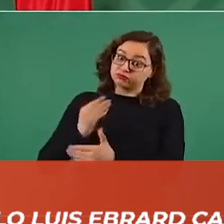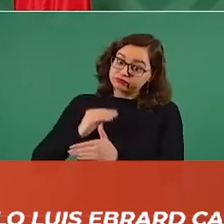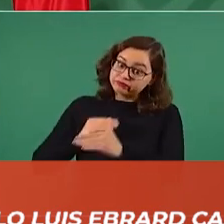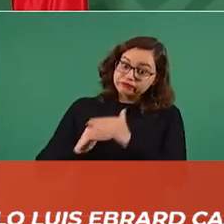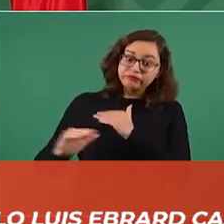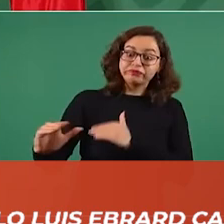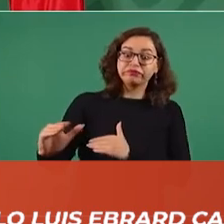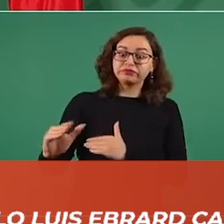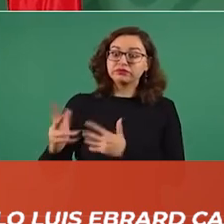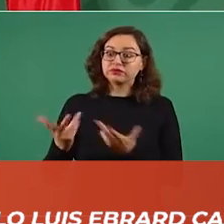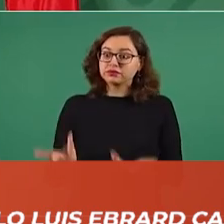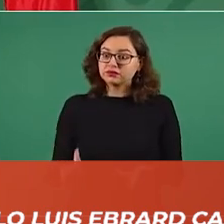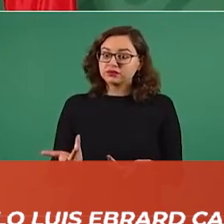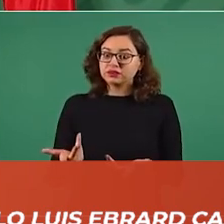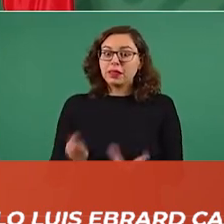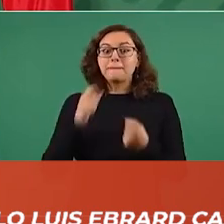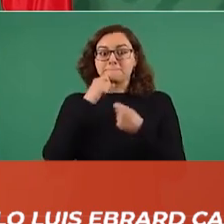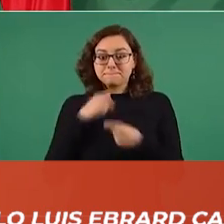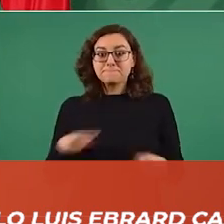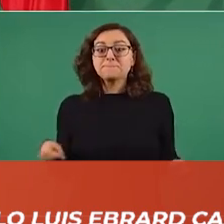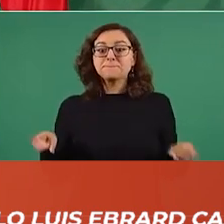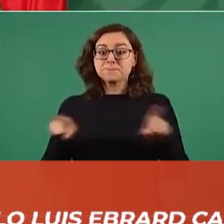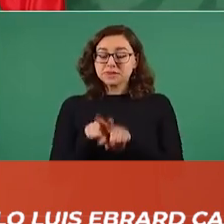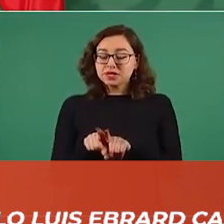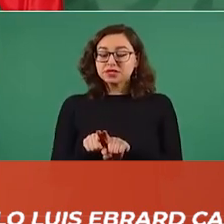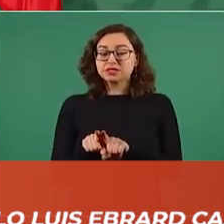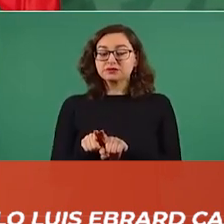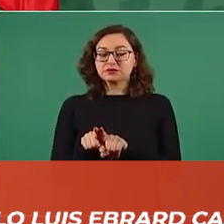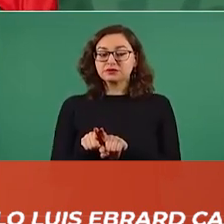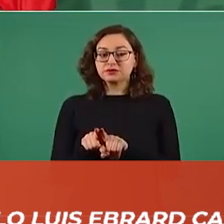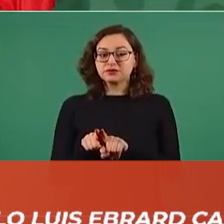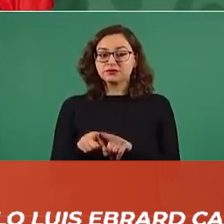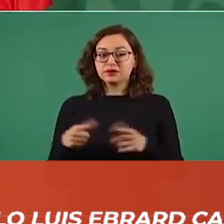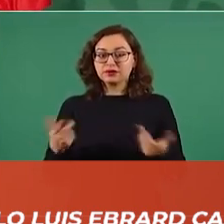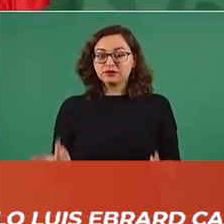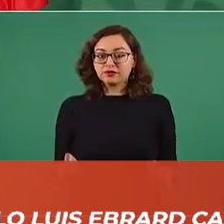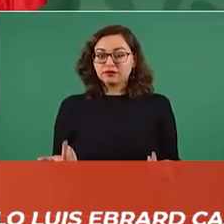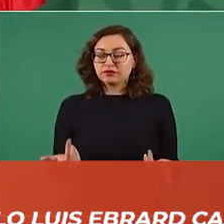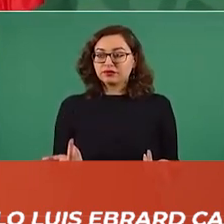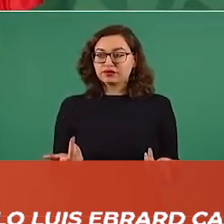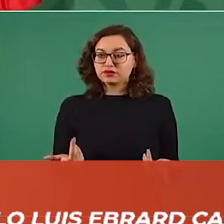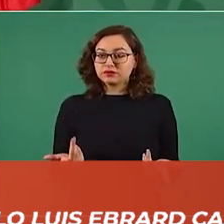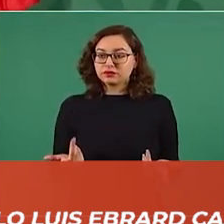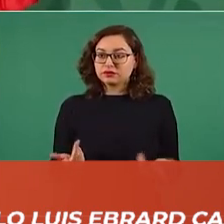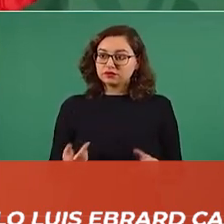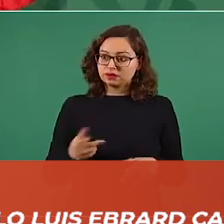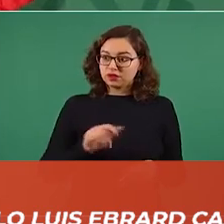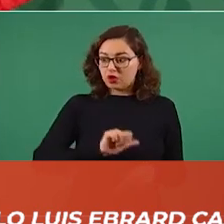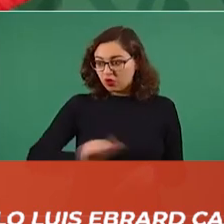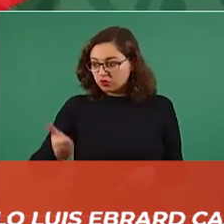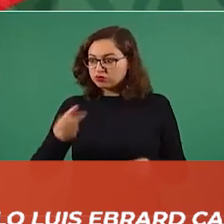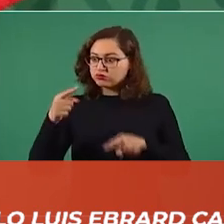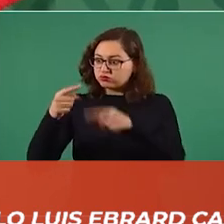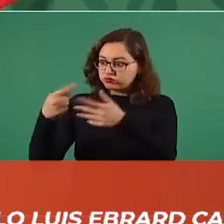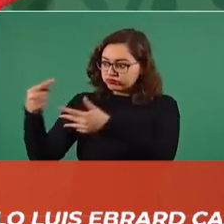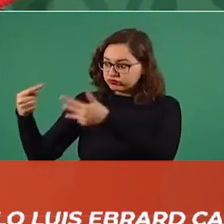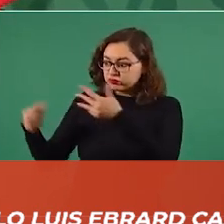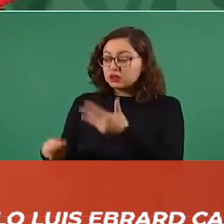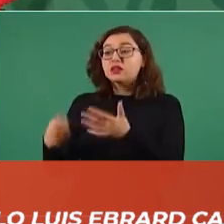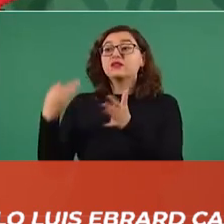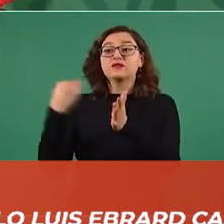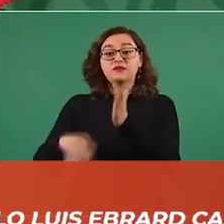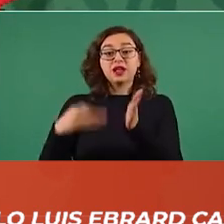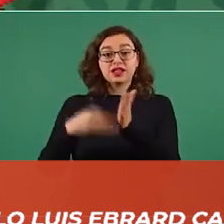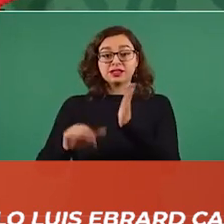Legislativo, la ley reglamentaria. Porque si no, aunque esté en la Constitución, si no hay ley